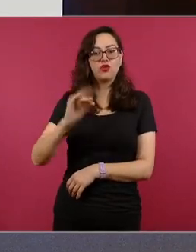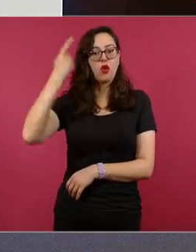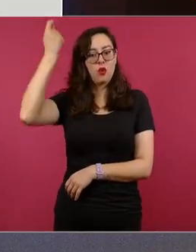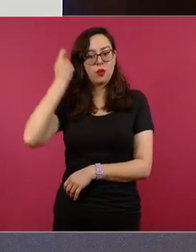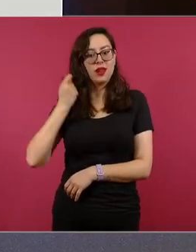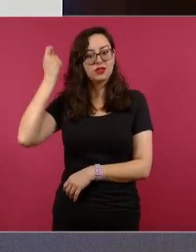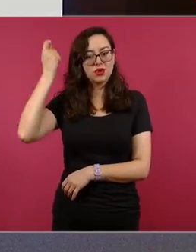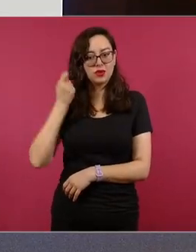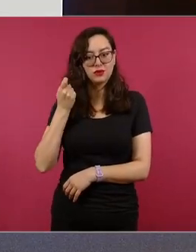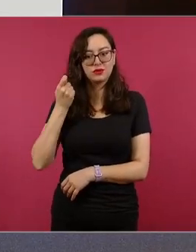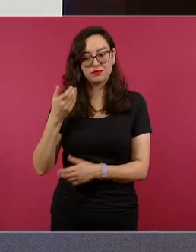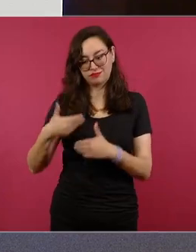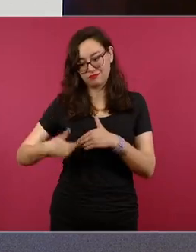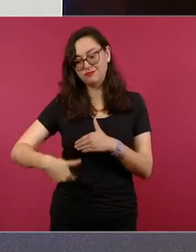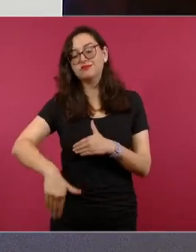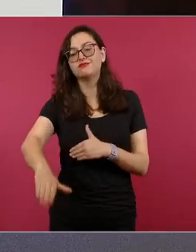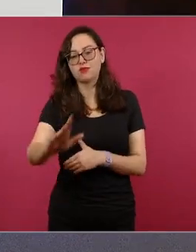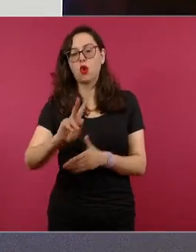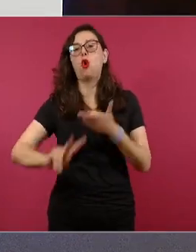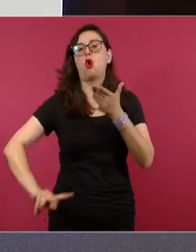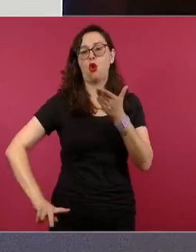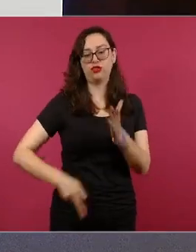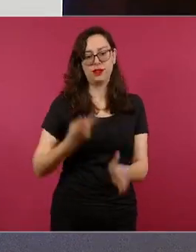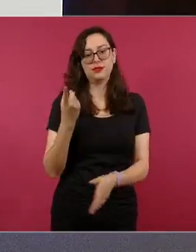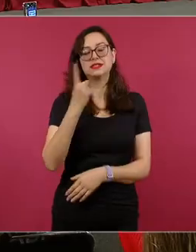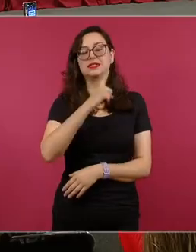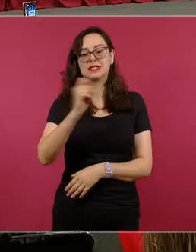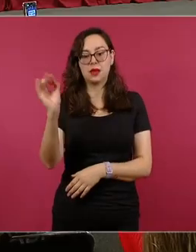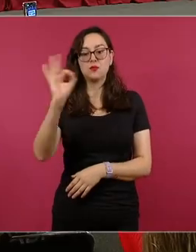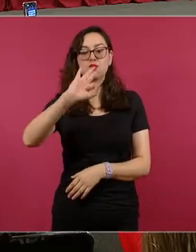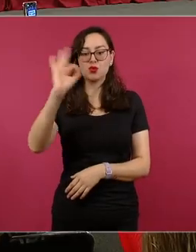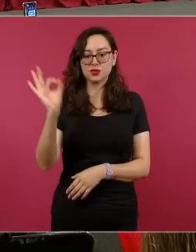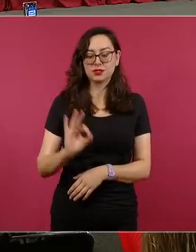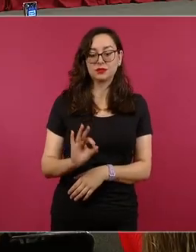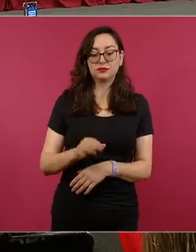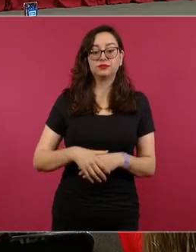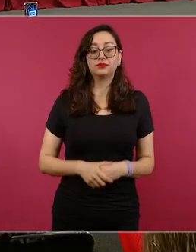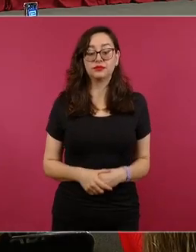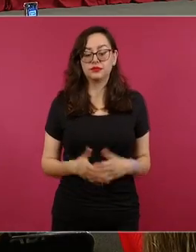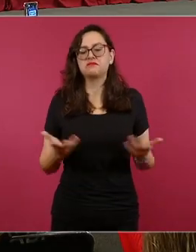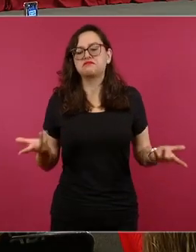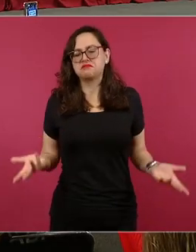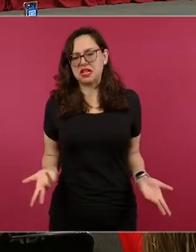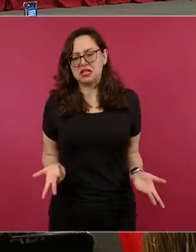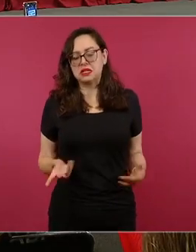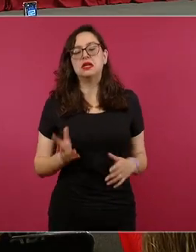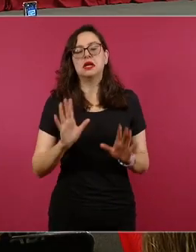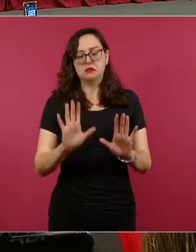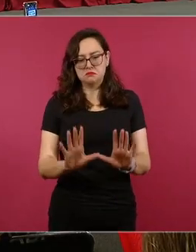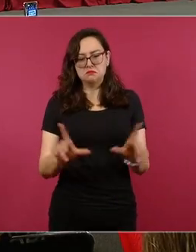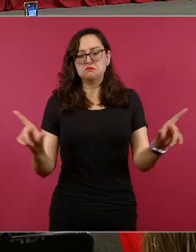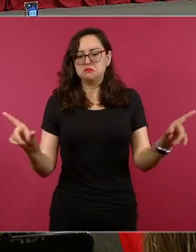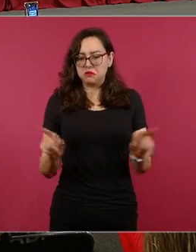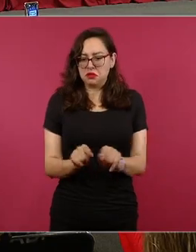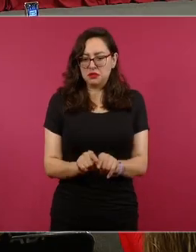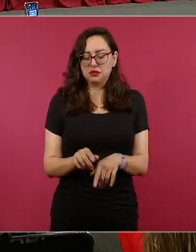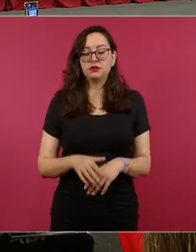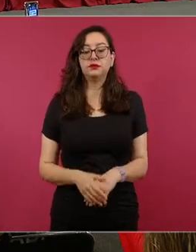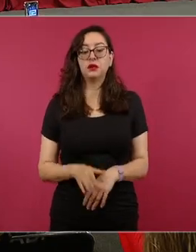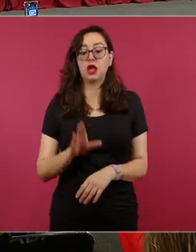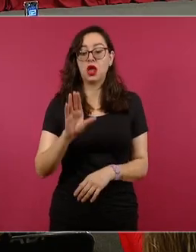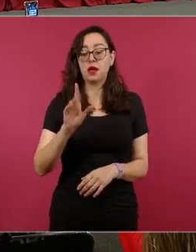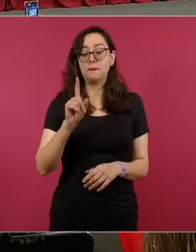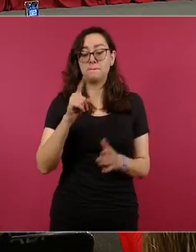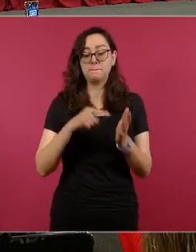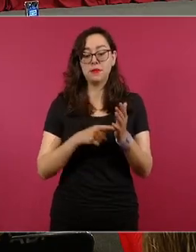En resumen, antes del 97 un trabajador que ganaba 10 mil se jubilaba